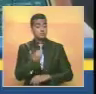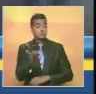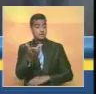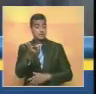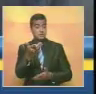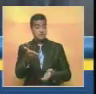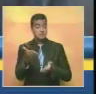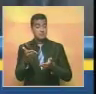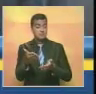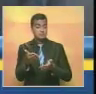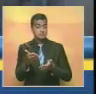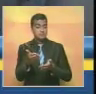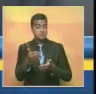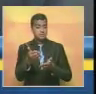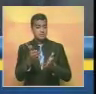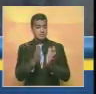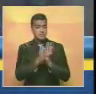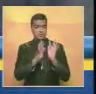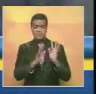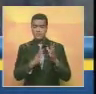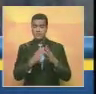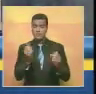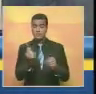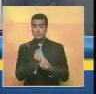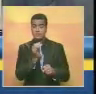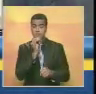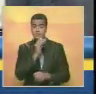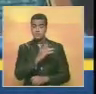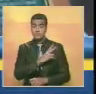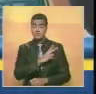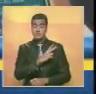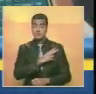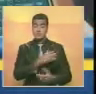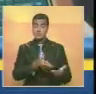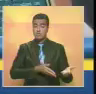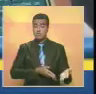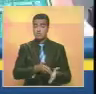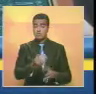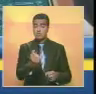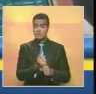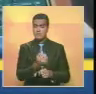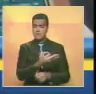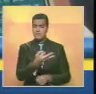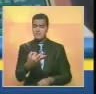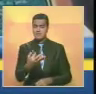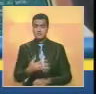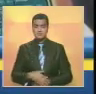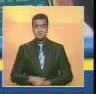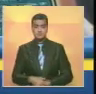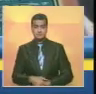premio. El reconocimiento motiva a todos los trabajadores de Noticiero Venevisión a continuar con una labor cada día